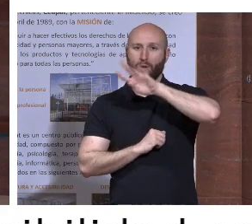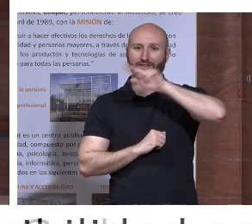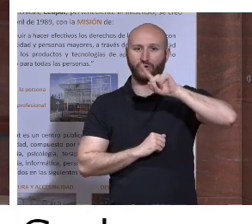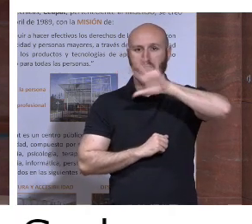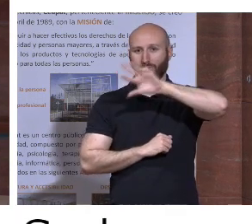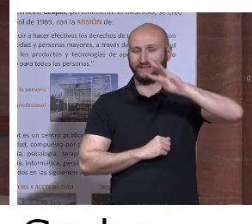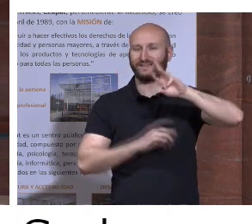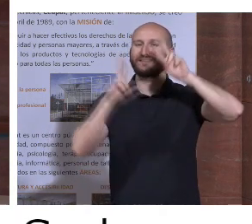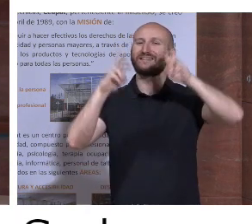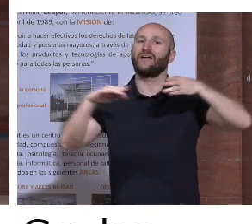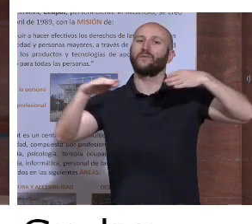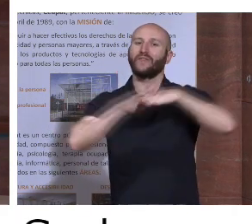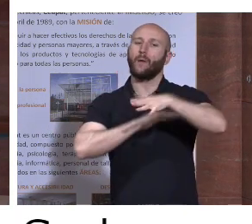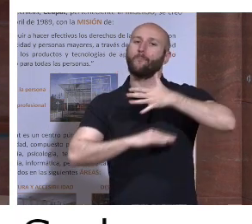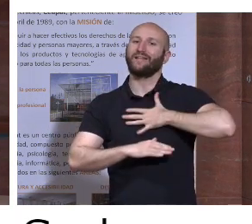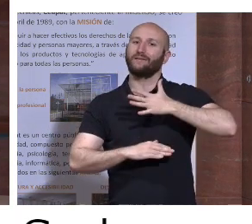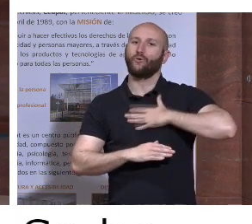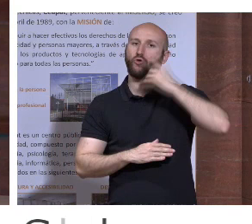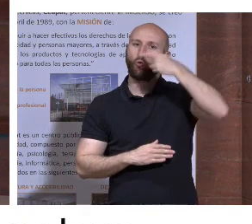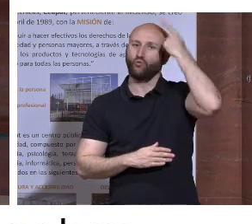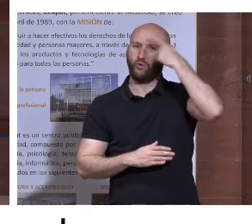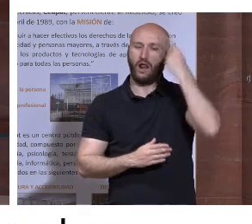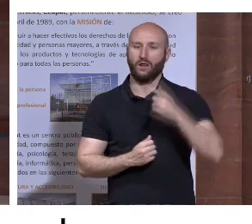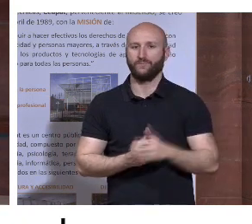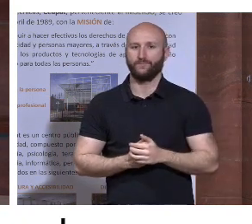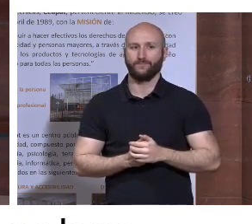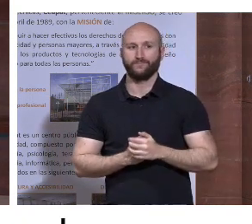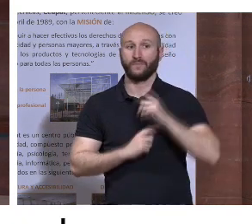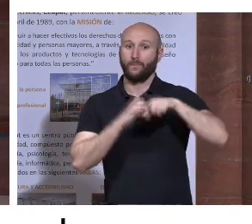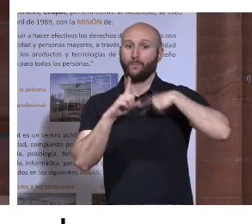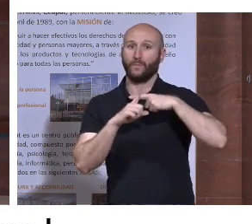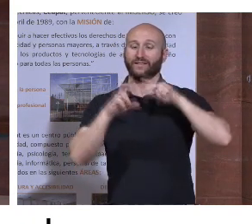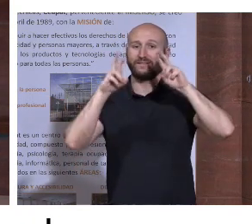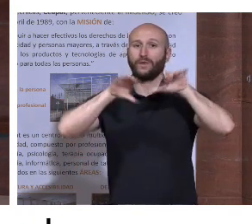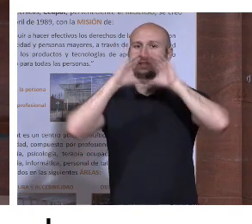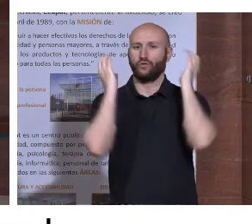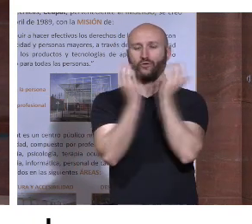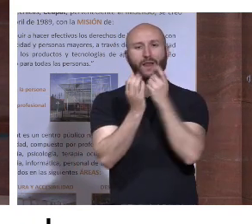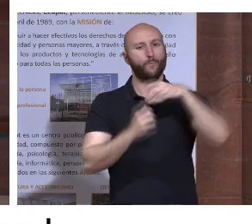UNE 4153 sobre accesibilidad al patrimonio cultural. Además, a nivel internacional,